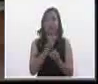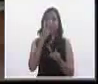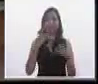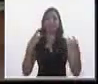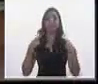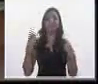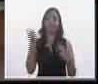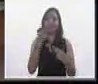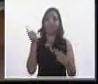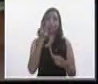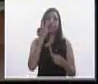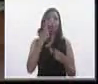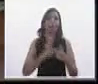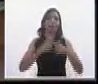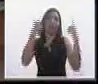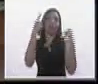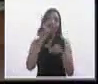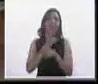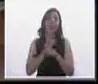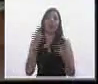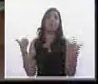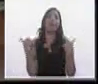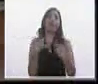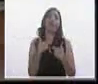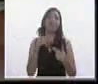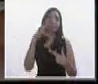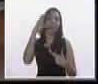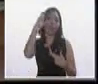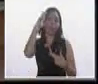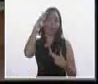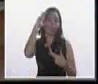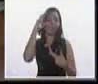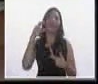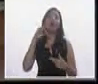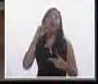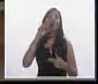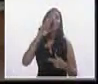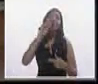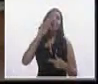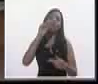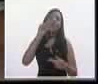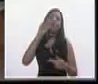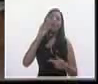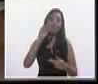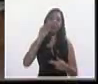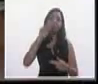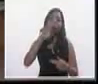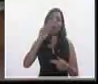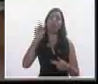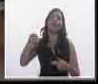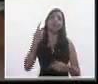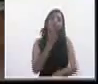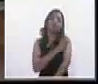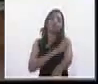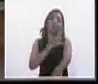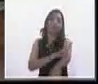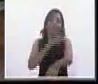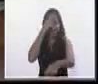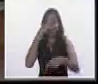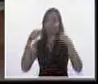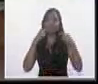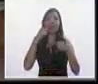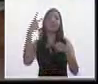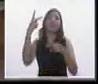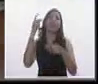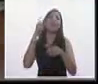aquí con dos grandes invitados el maestro Rodolfo Torres Gutiérrez coordinador de comunicación educación incluyente as ya nos